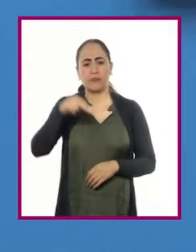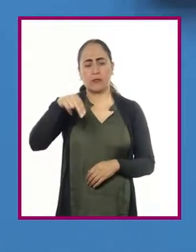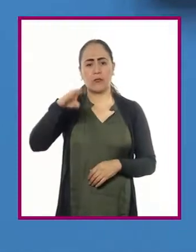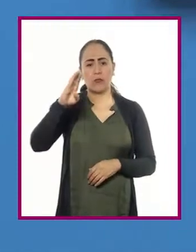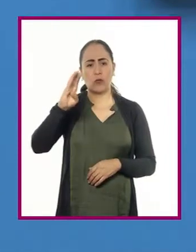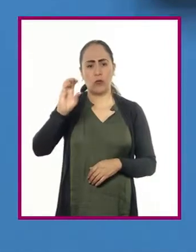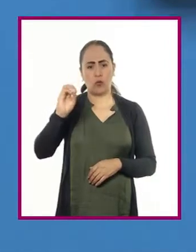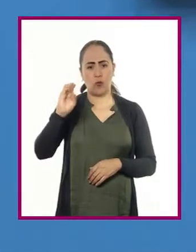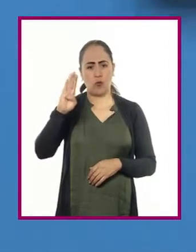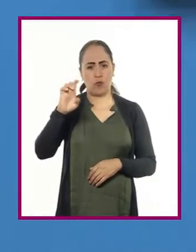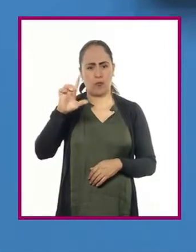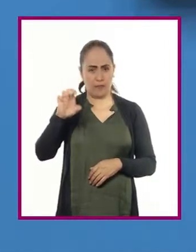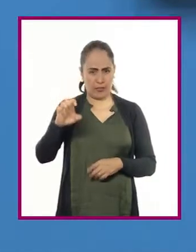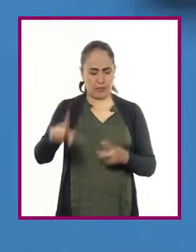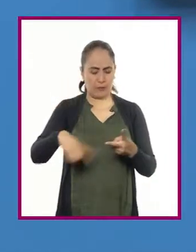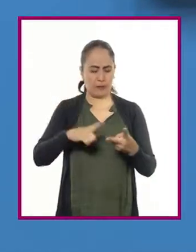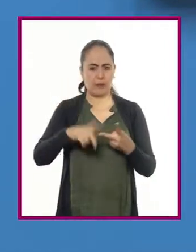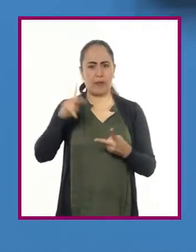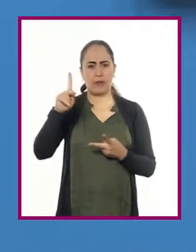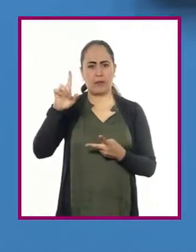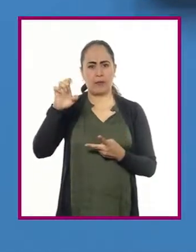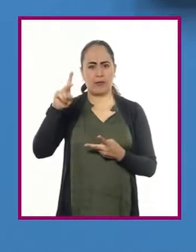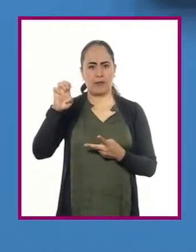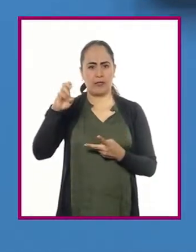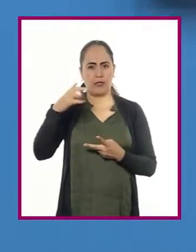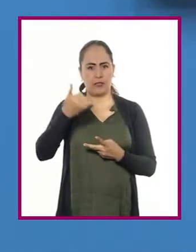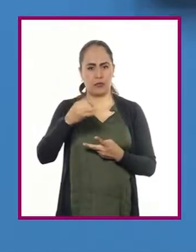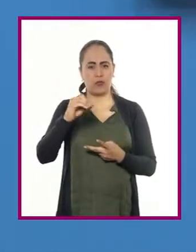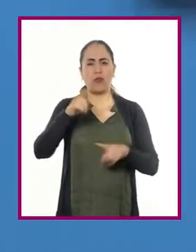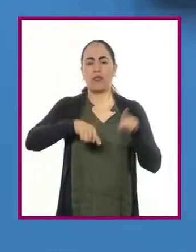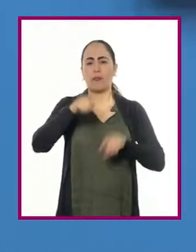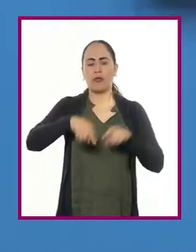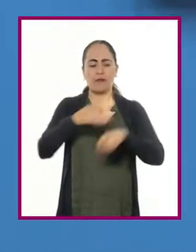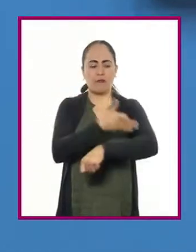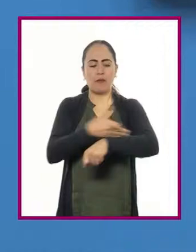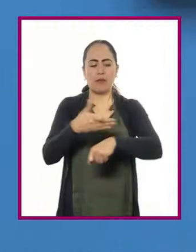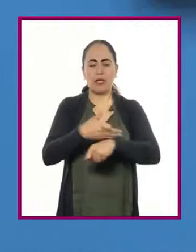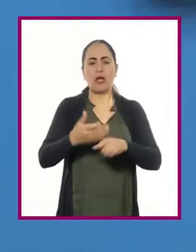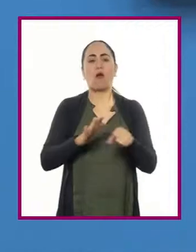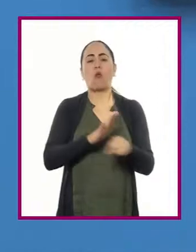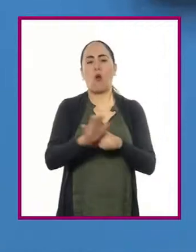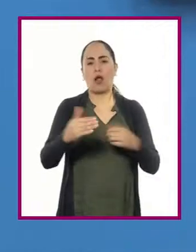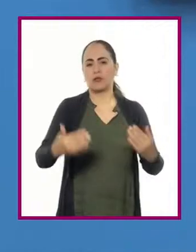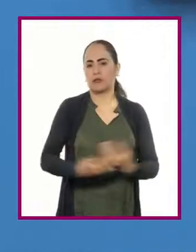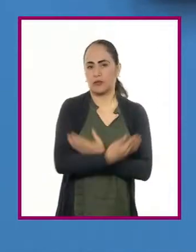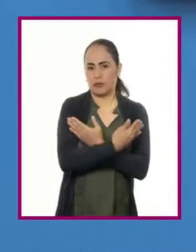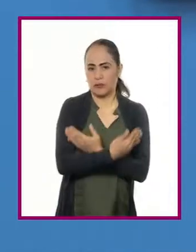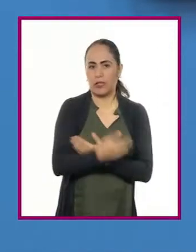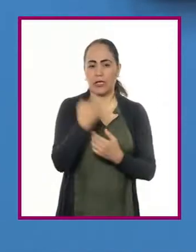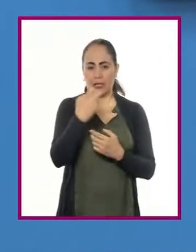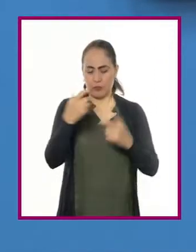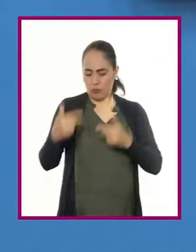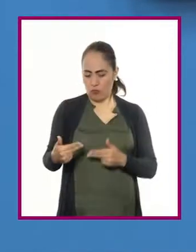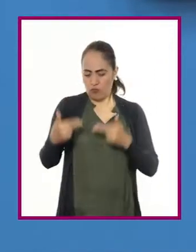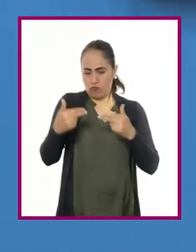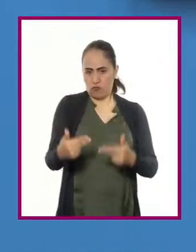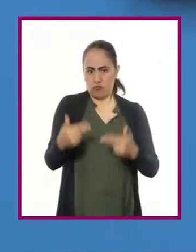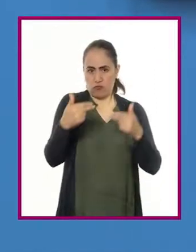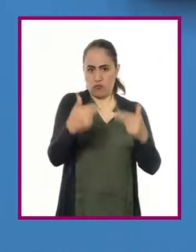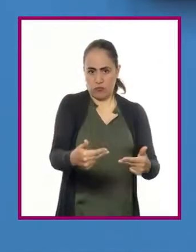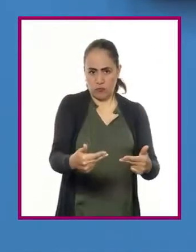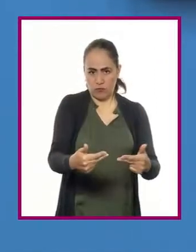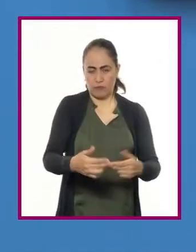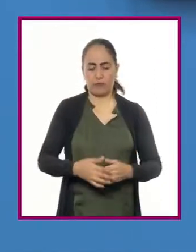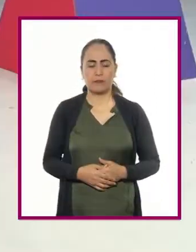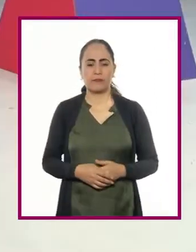o plebeyo dependía de la familia en que se nacía y por tanto era un asunto hereditario y de pertenencia a